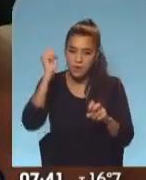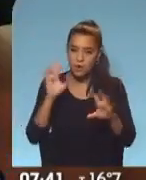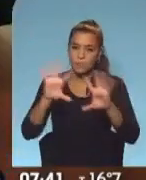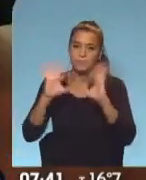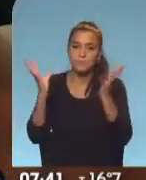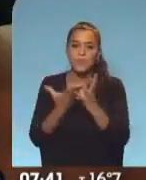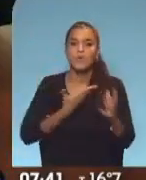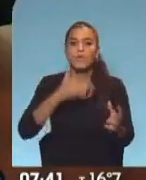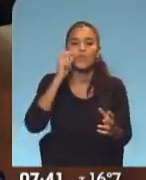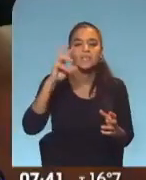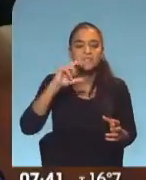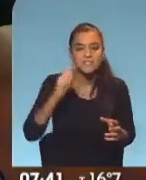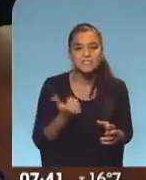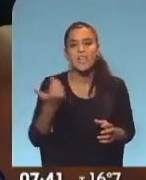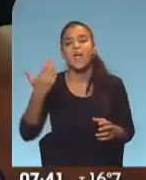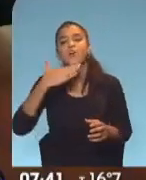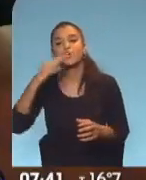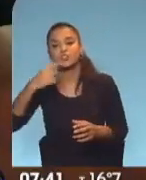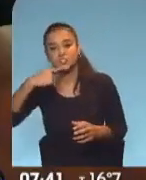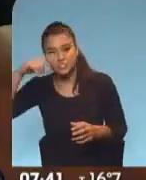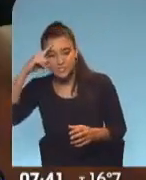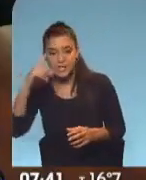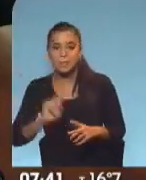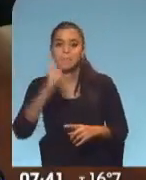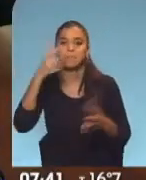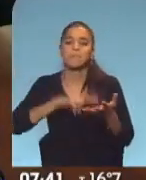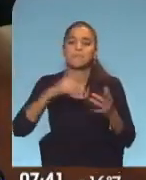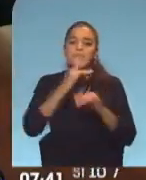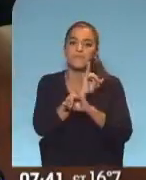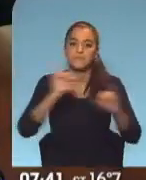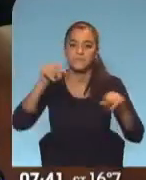internacionales, con Florencia Barragán, con José Nata, son parte de este equipo de esta primera mañana en la televisión pública. Silvia.